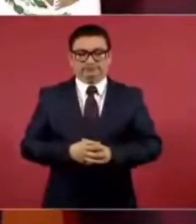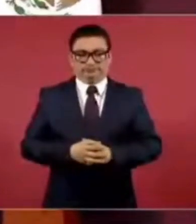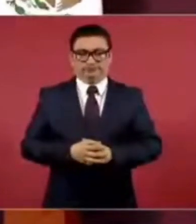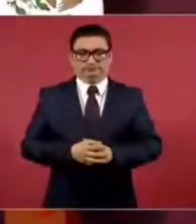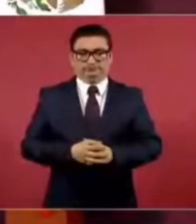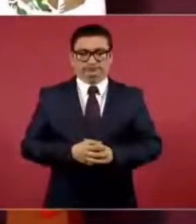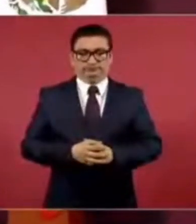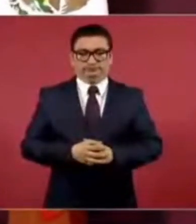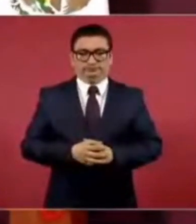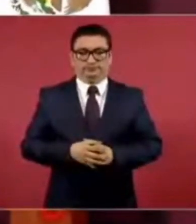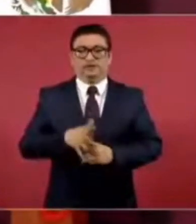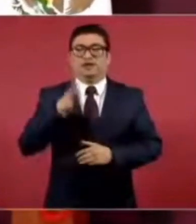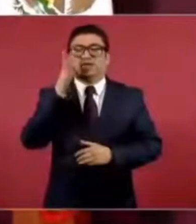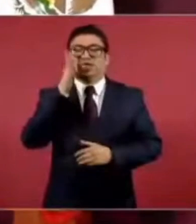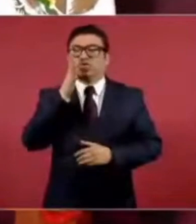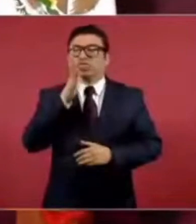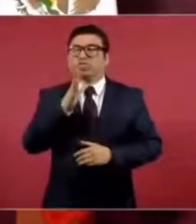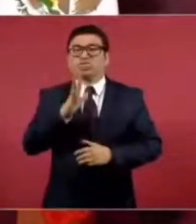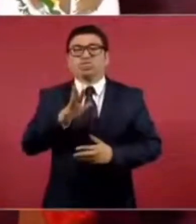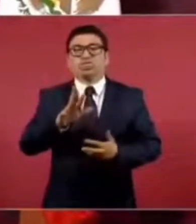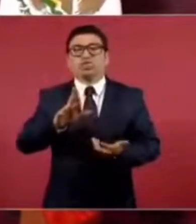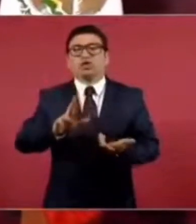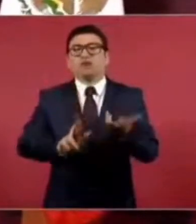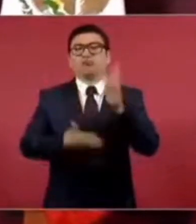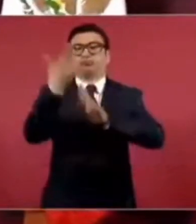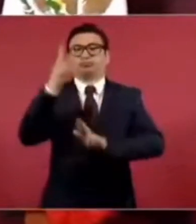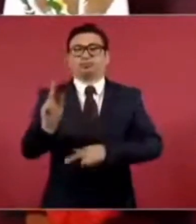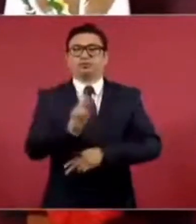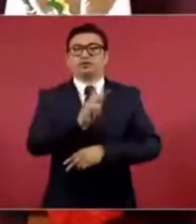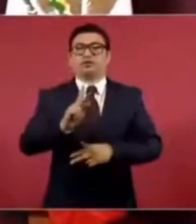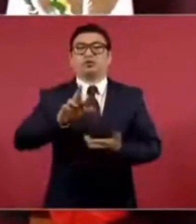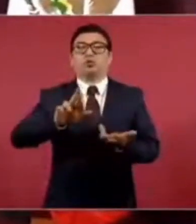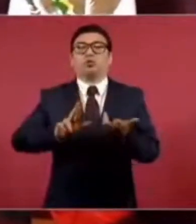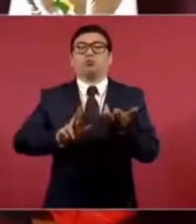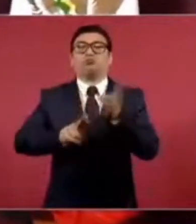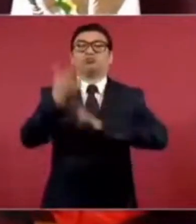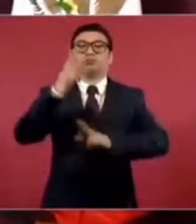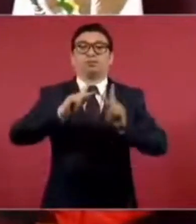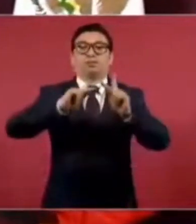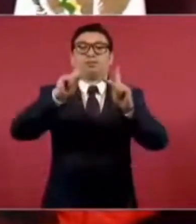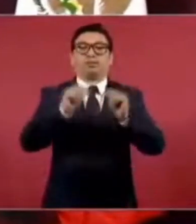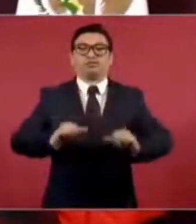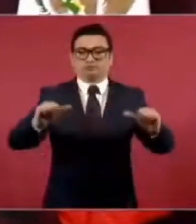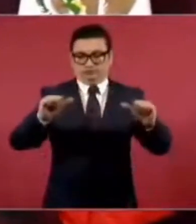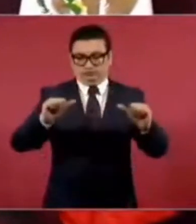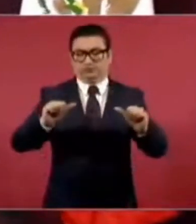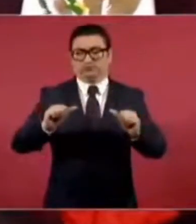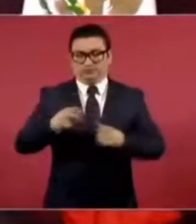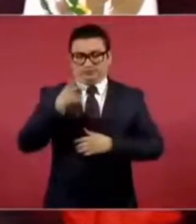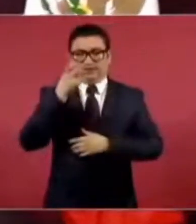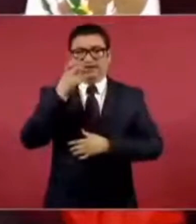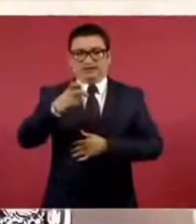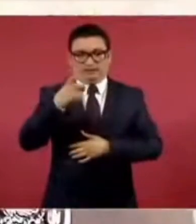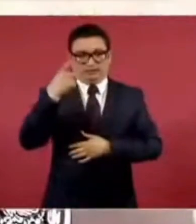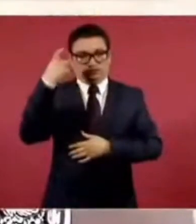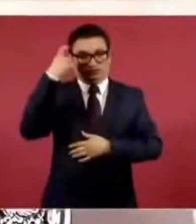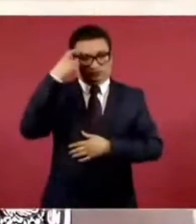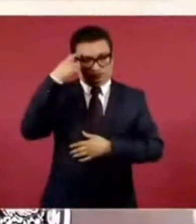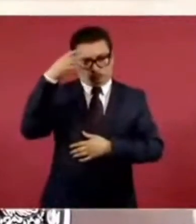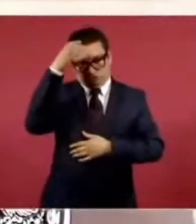Casi una revolución, señor. Sí, es una revolución pacífica, una revolución de las conciencias y